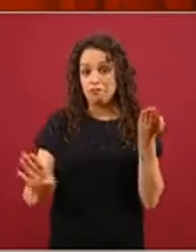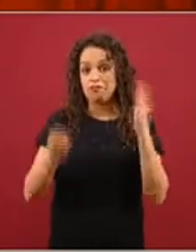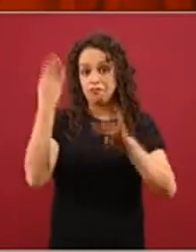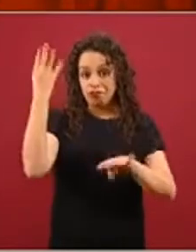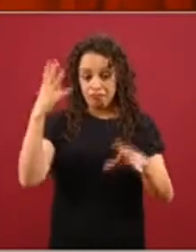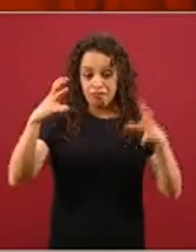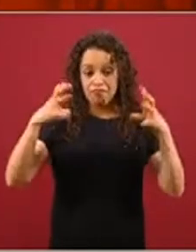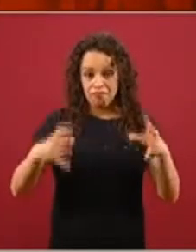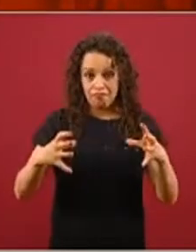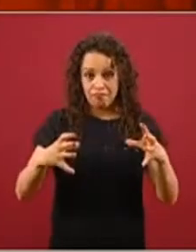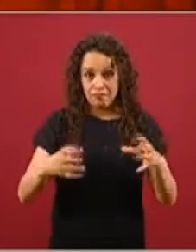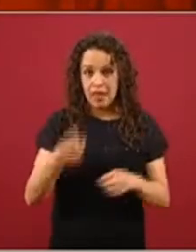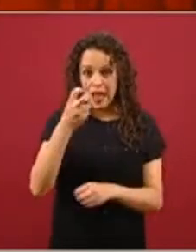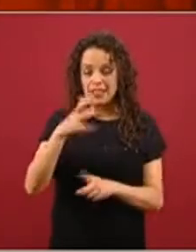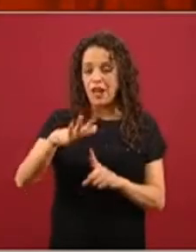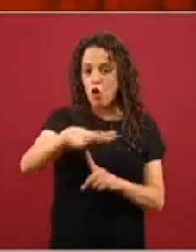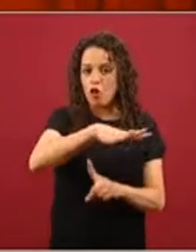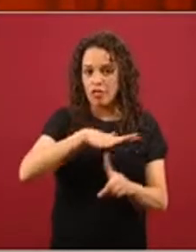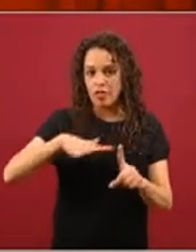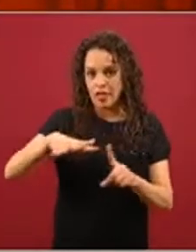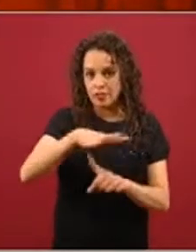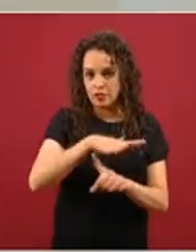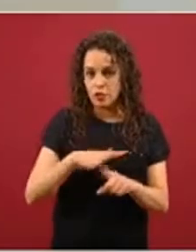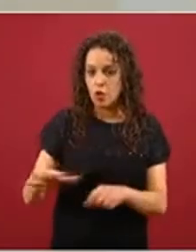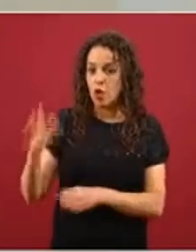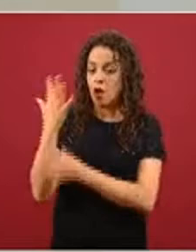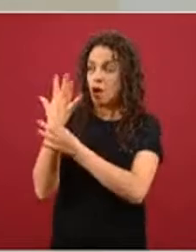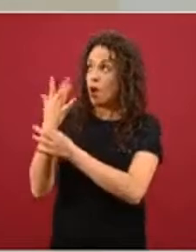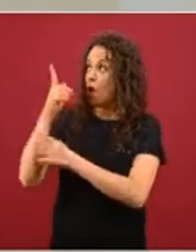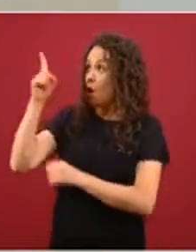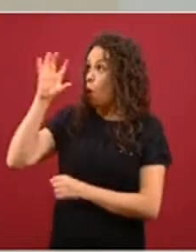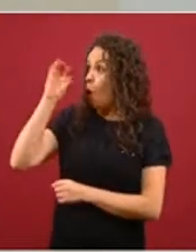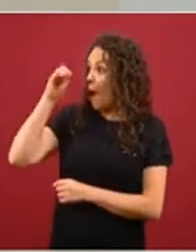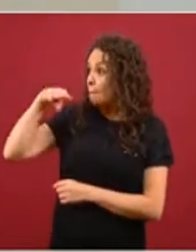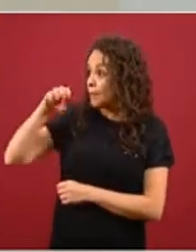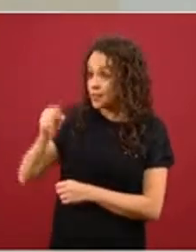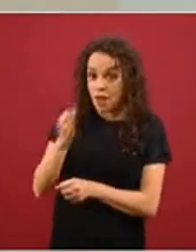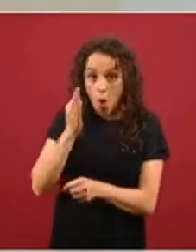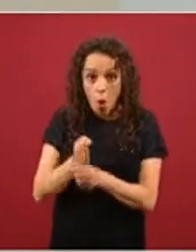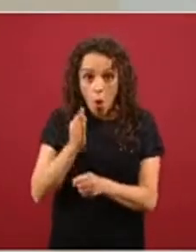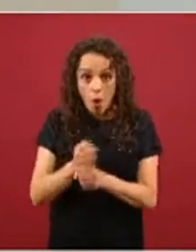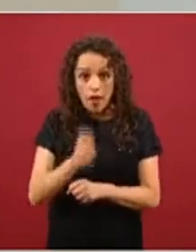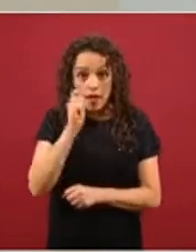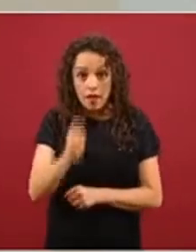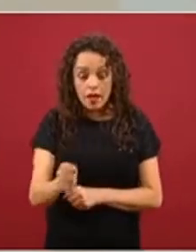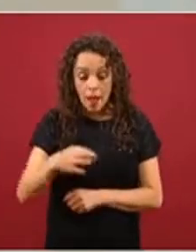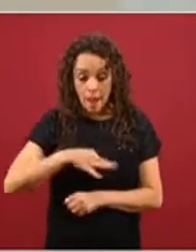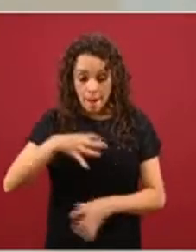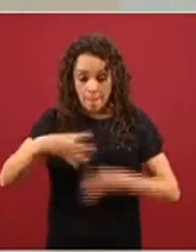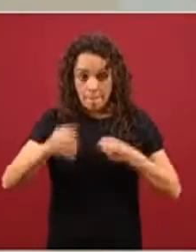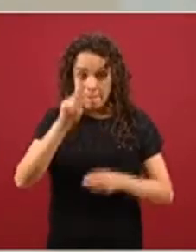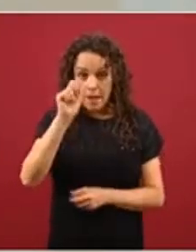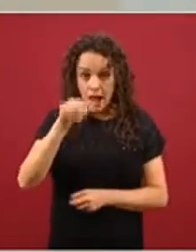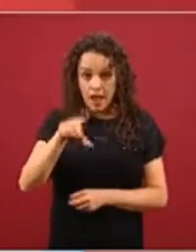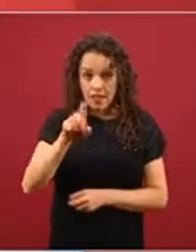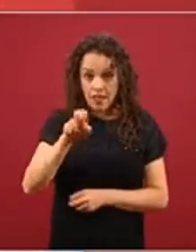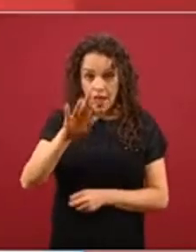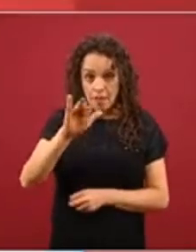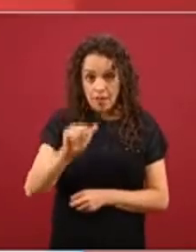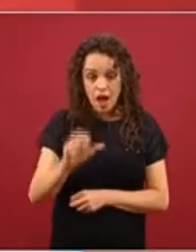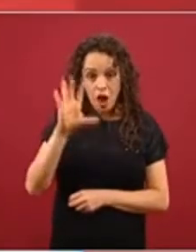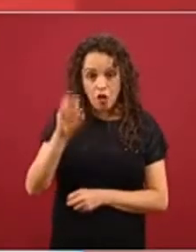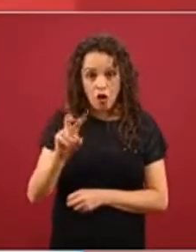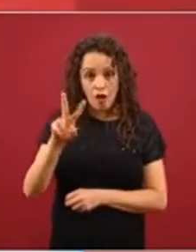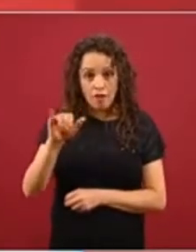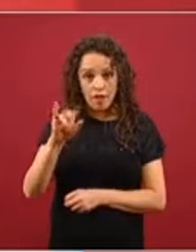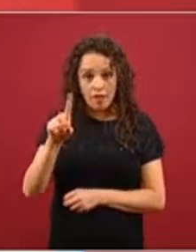es el contexto. La Organización Mundial de la Salud, ahora en el contexto de COVID-19, la pandemia causada por el nuevo coronavirus